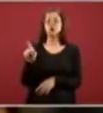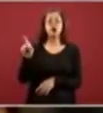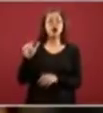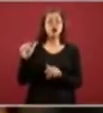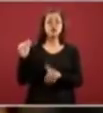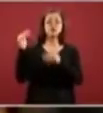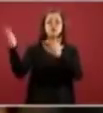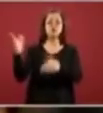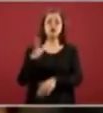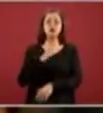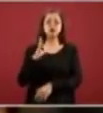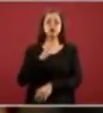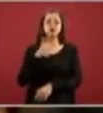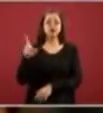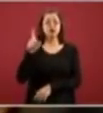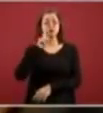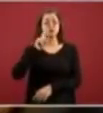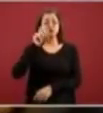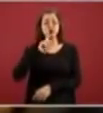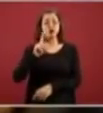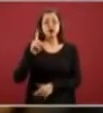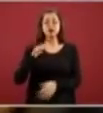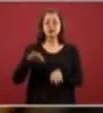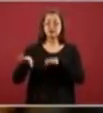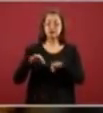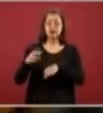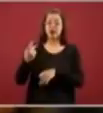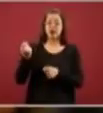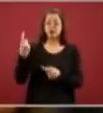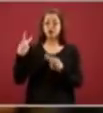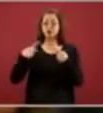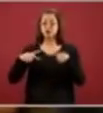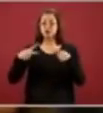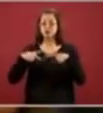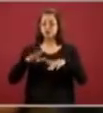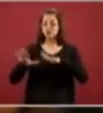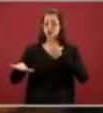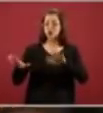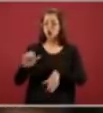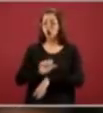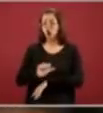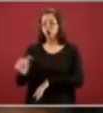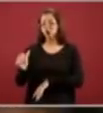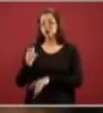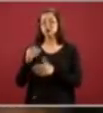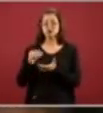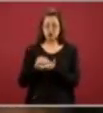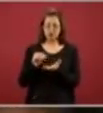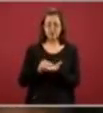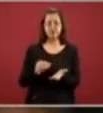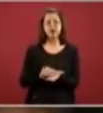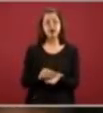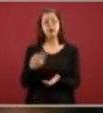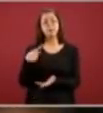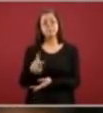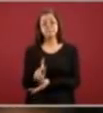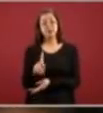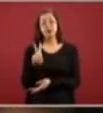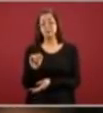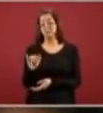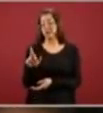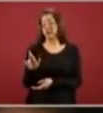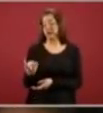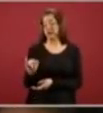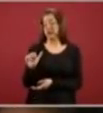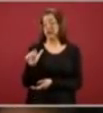trabajadores, algunos ya fallecidos, otros que siguen en activo, que se han violentado sus derechos laborales, que Billy Álvarez ha